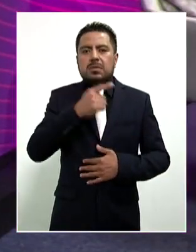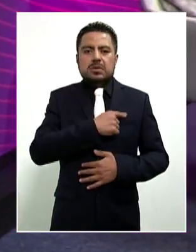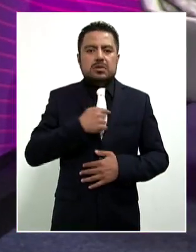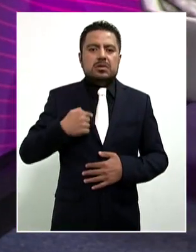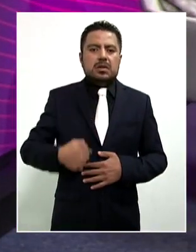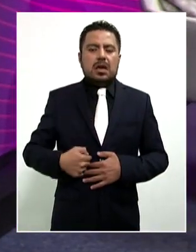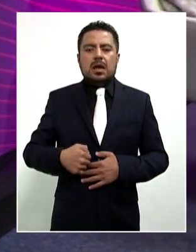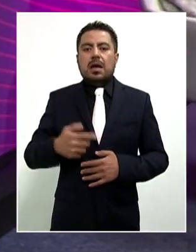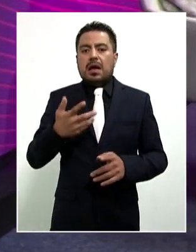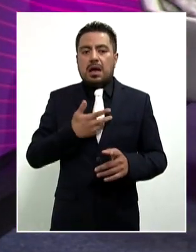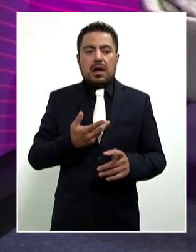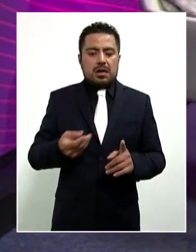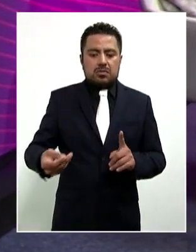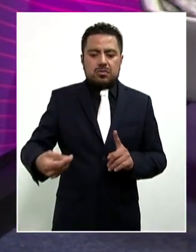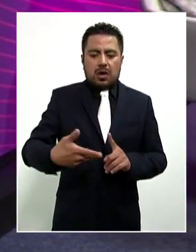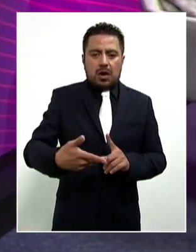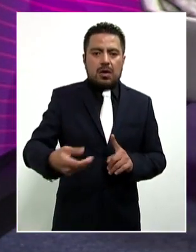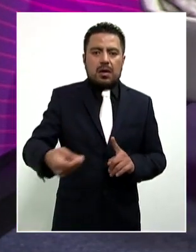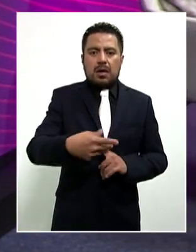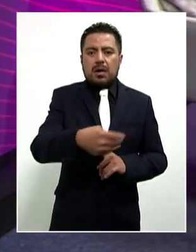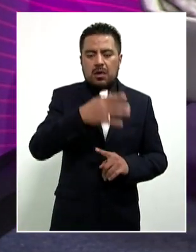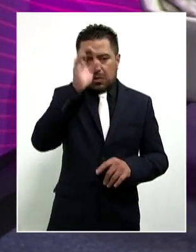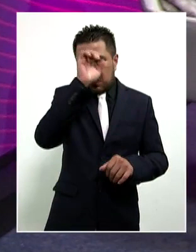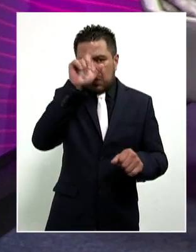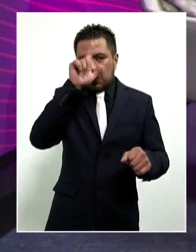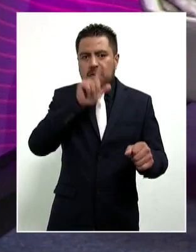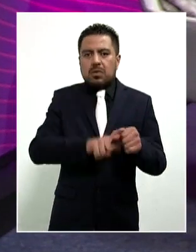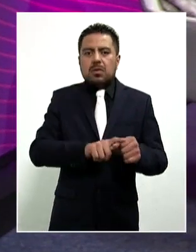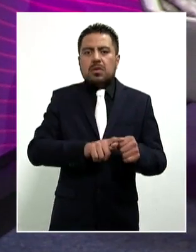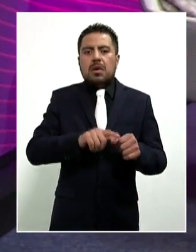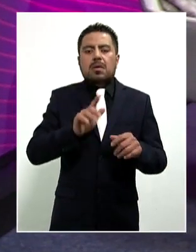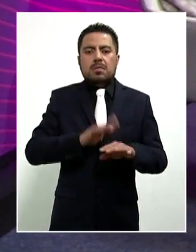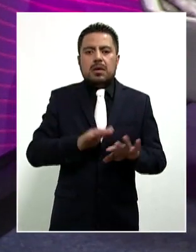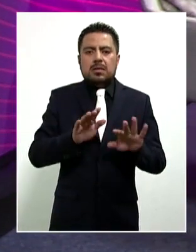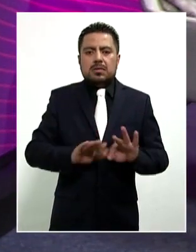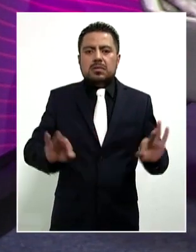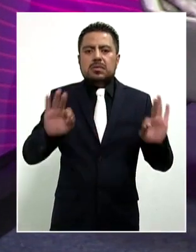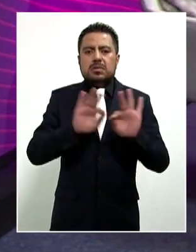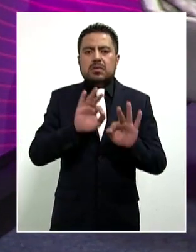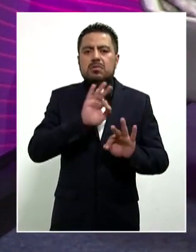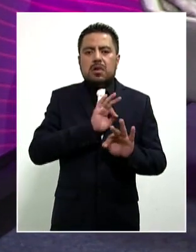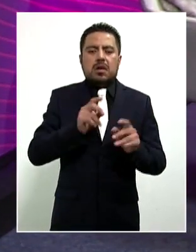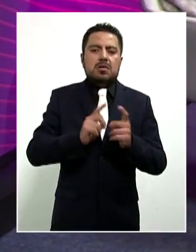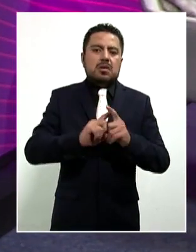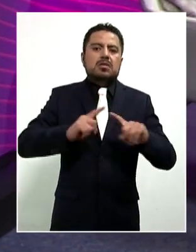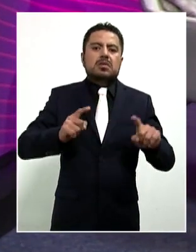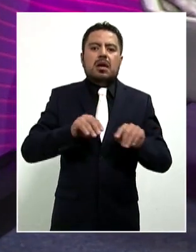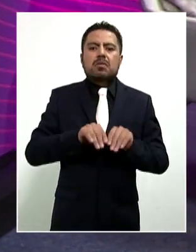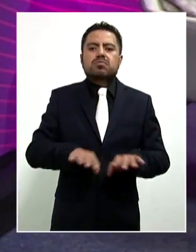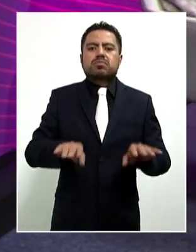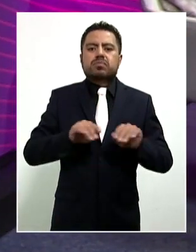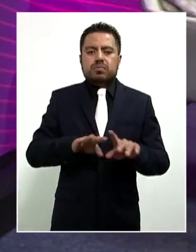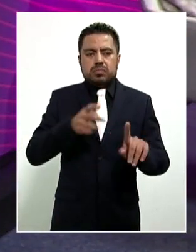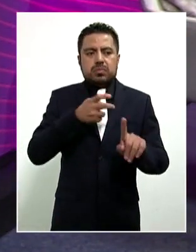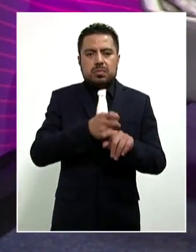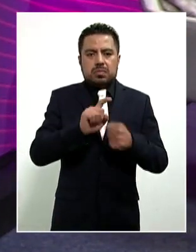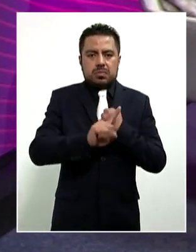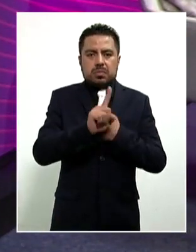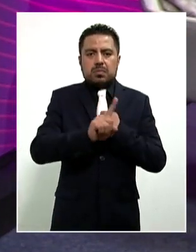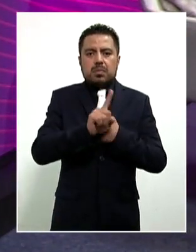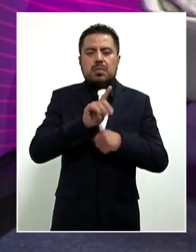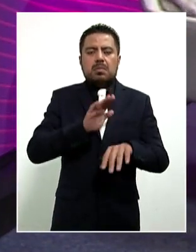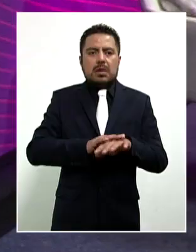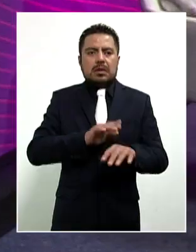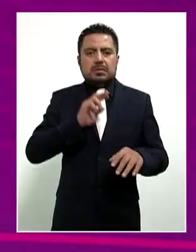sea, hay unas aportaciones culturales muy, muy importantes que se van a poder desarrollar con esta situación